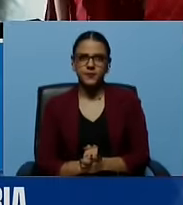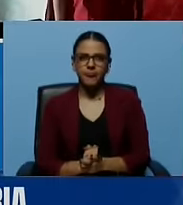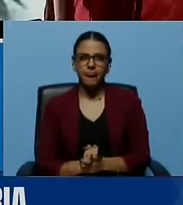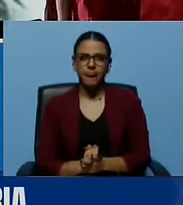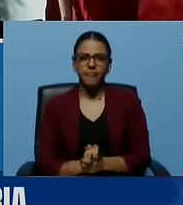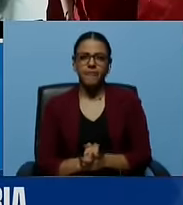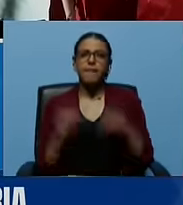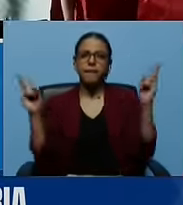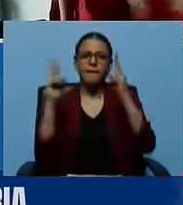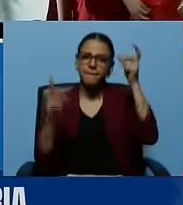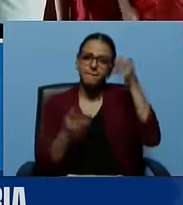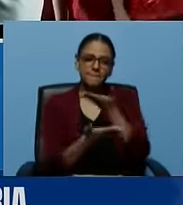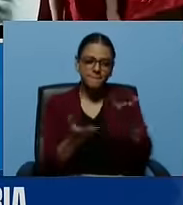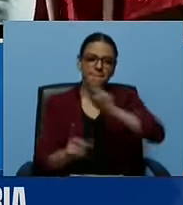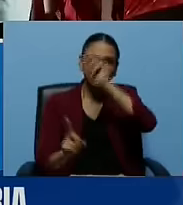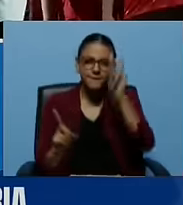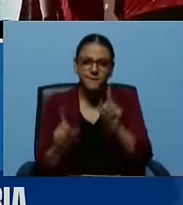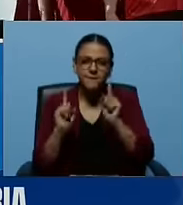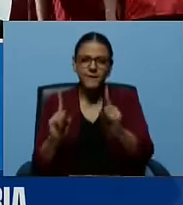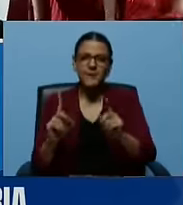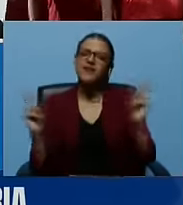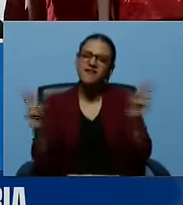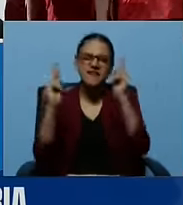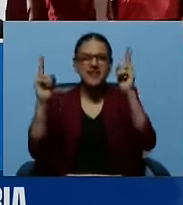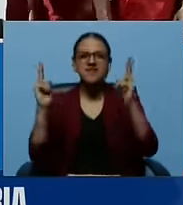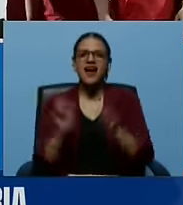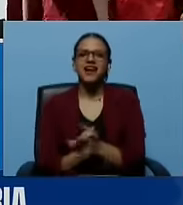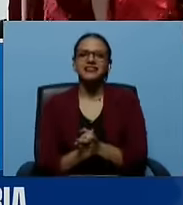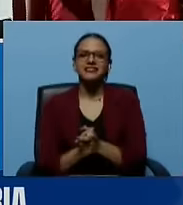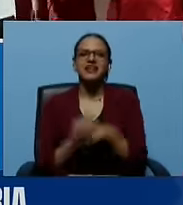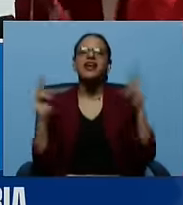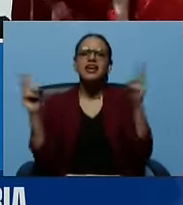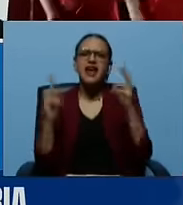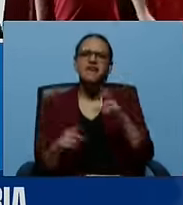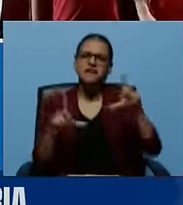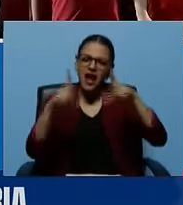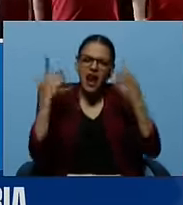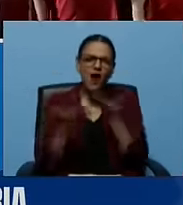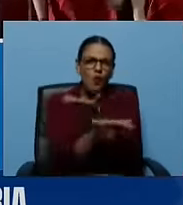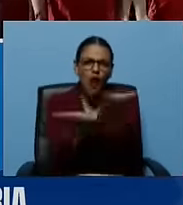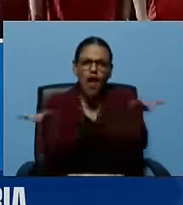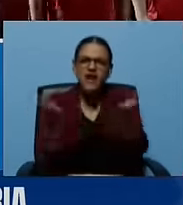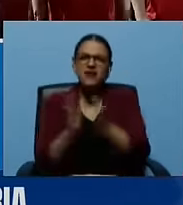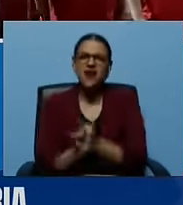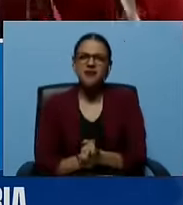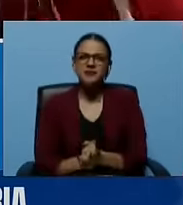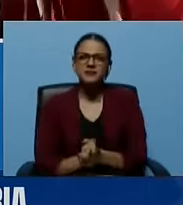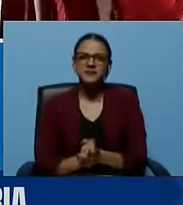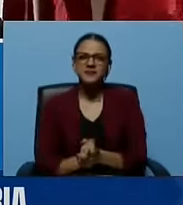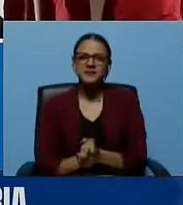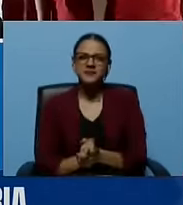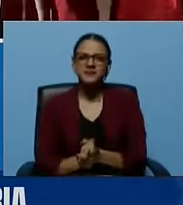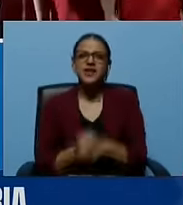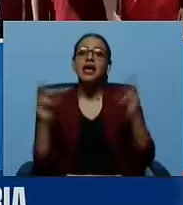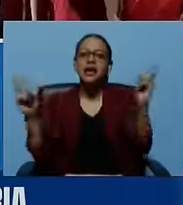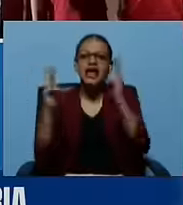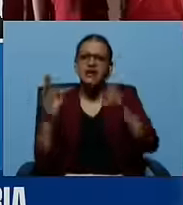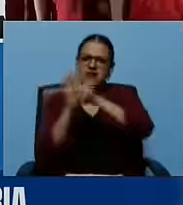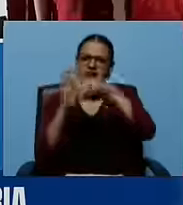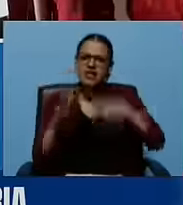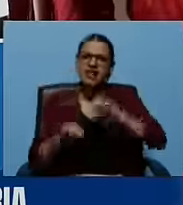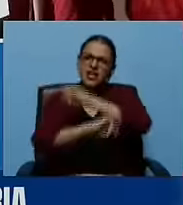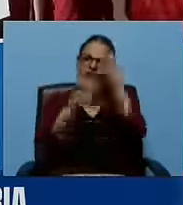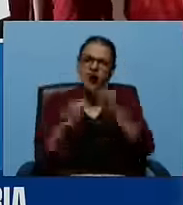¡Que viva el pueblo de Venezuela! ¡Viva! ¡Que viva La Guaira! ¡Viva! ¡Que viva el derecho a la